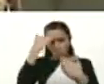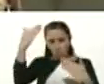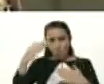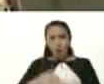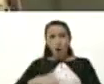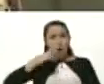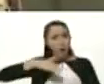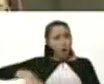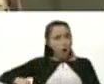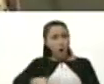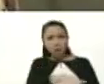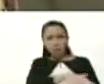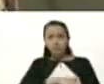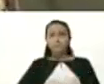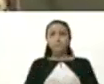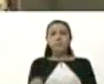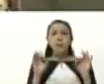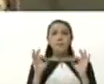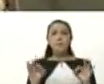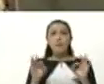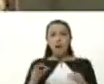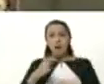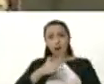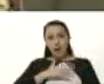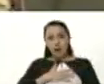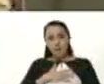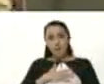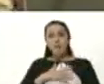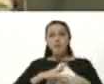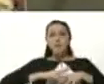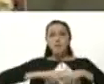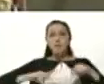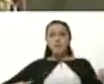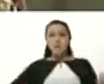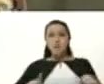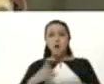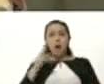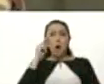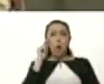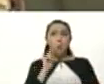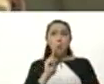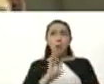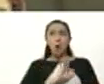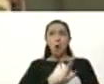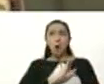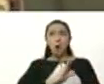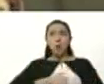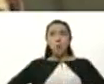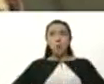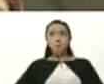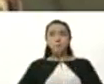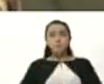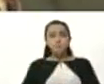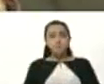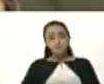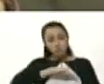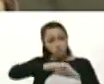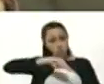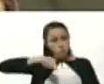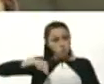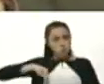de Venezuela y en especial a mi tierra amada, el Estado de Bolívar. Bueno, para